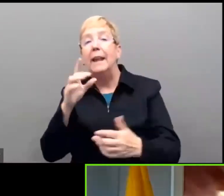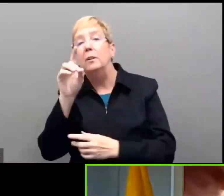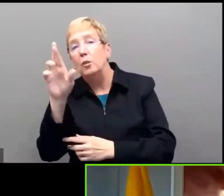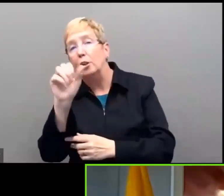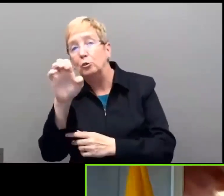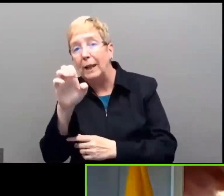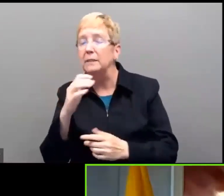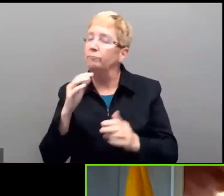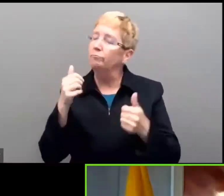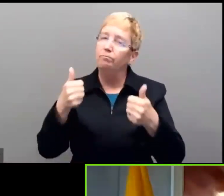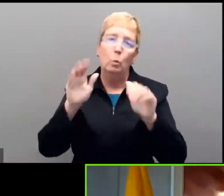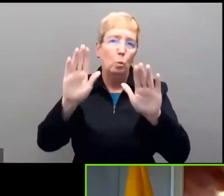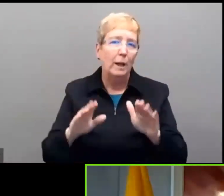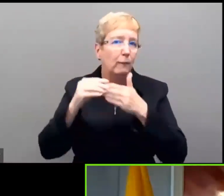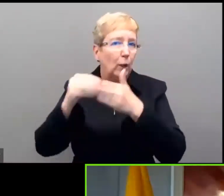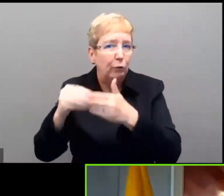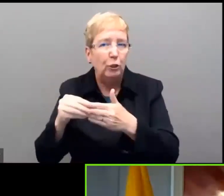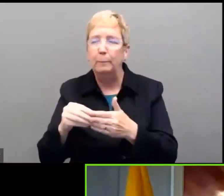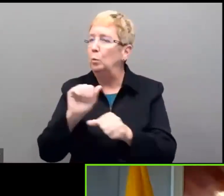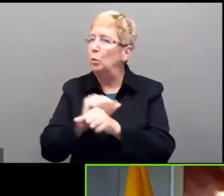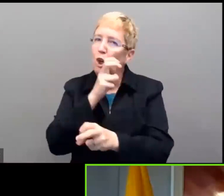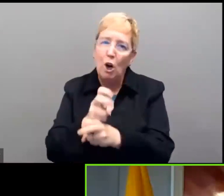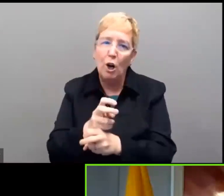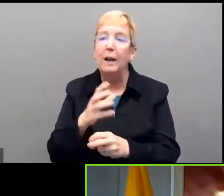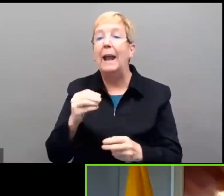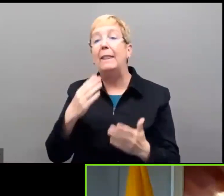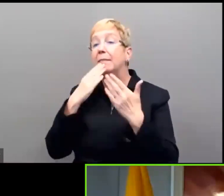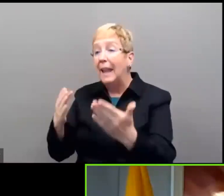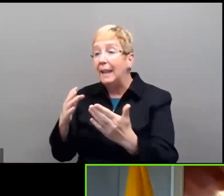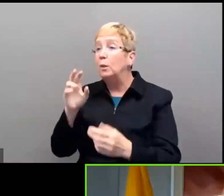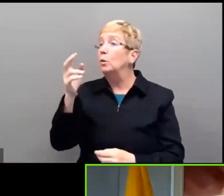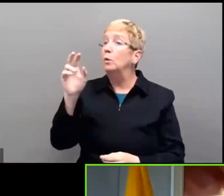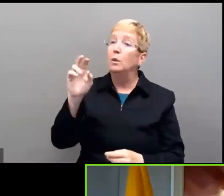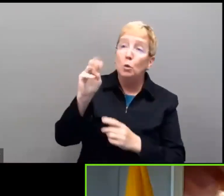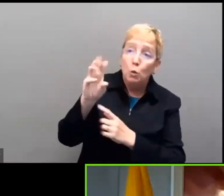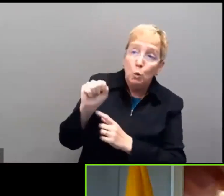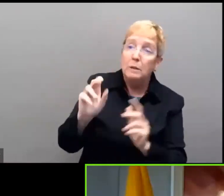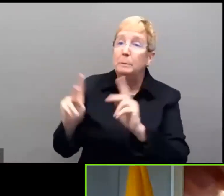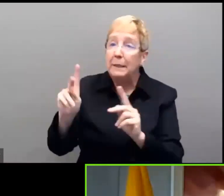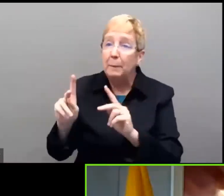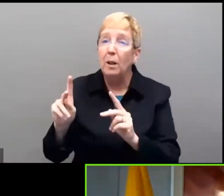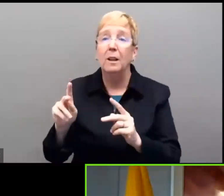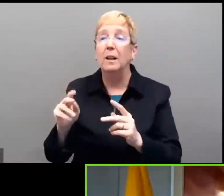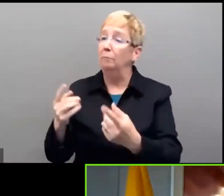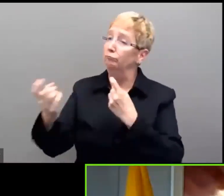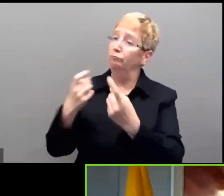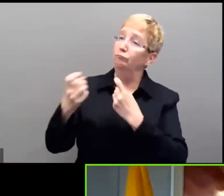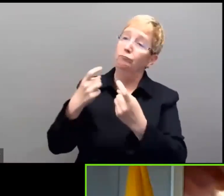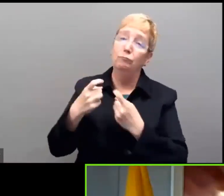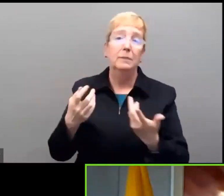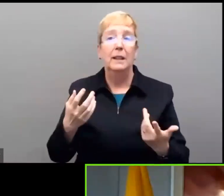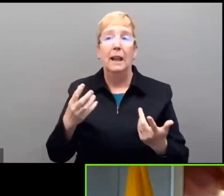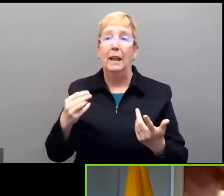que hacer y lo vamos a seguir haciendo de la misma forma. Y ustedes han confiado en nosotros para tomar decisiones